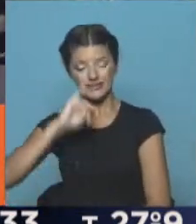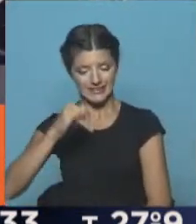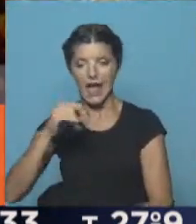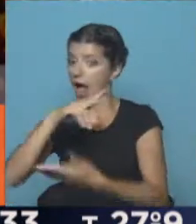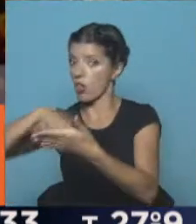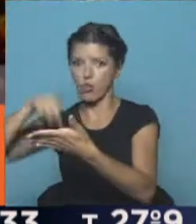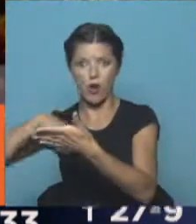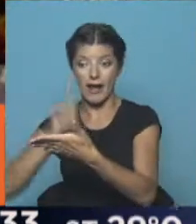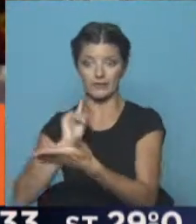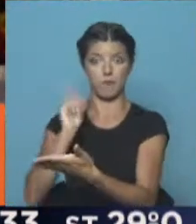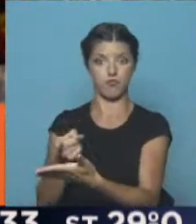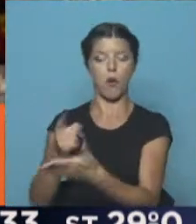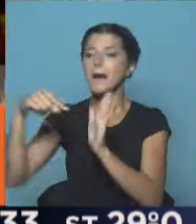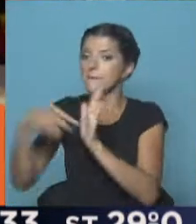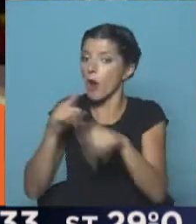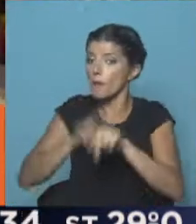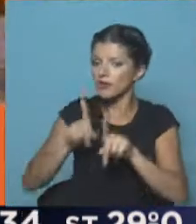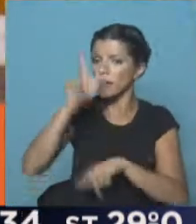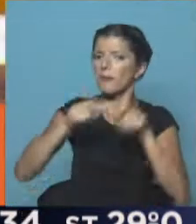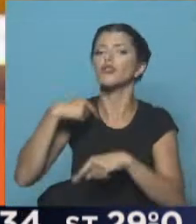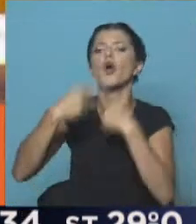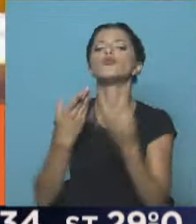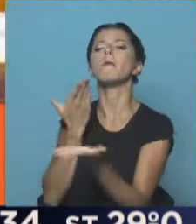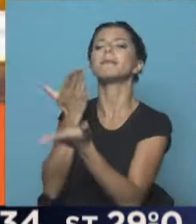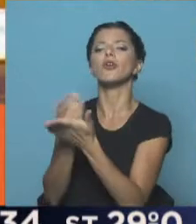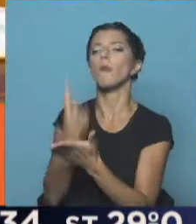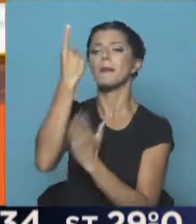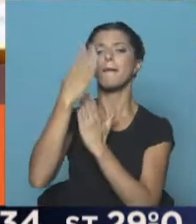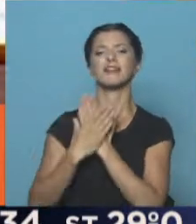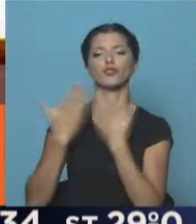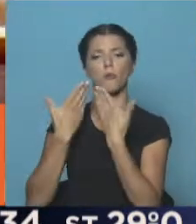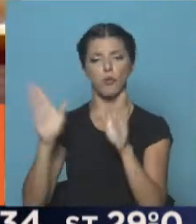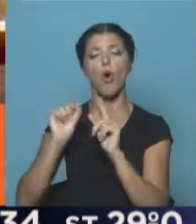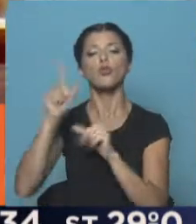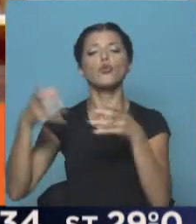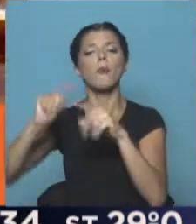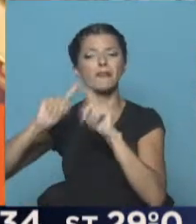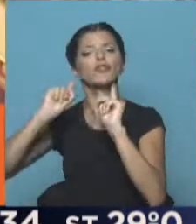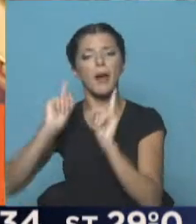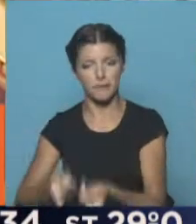retirar la cuestionada norma ahora pide renuncia del primer ministro y sus funcionarios